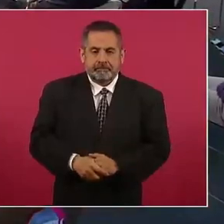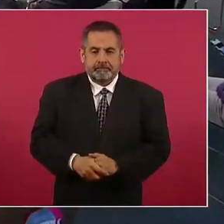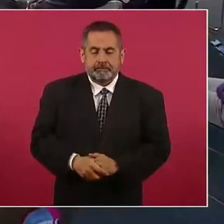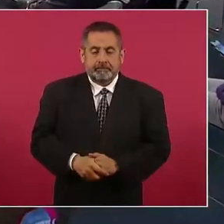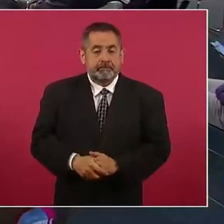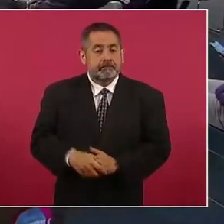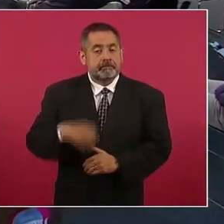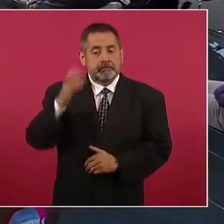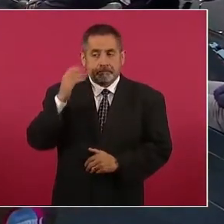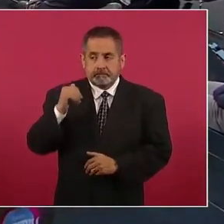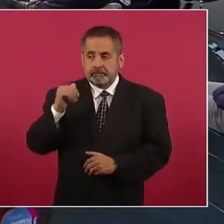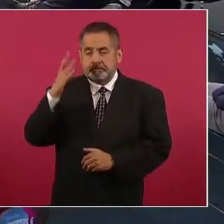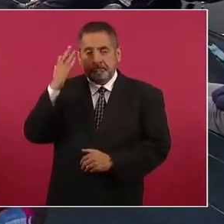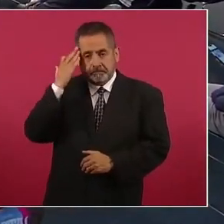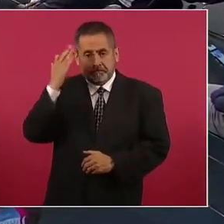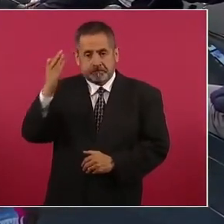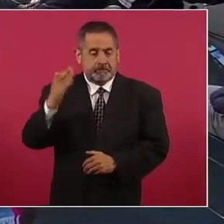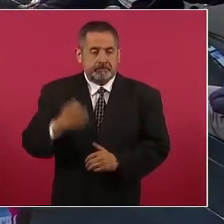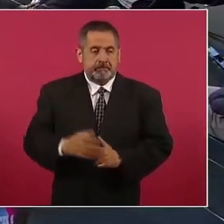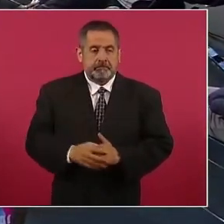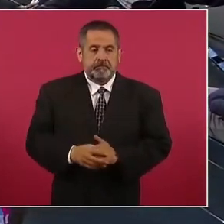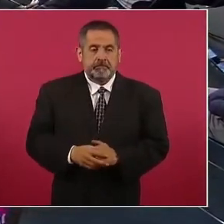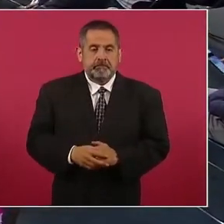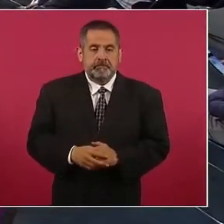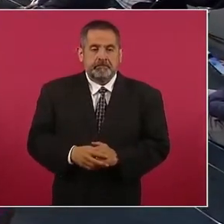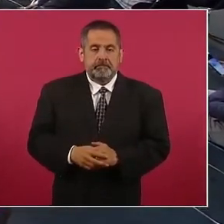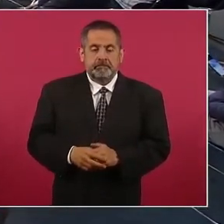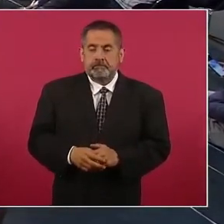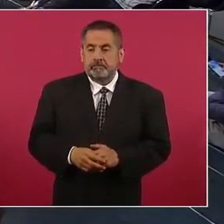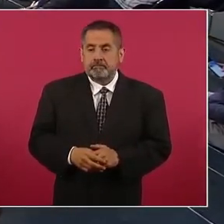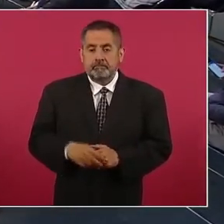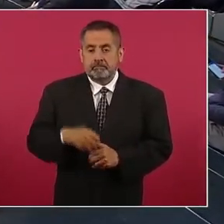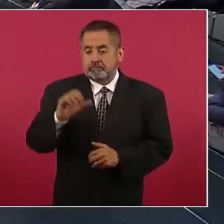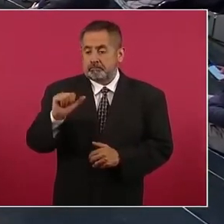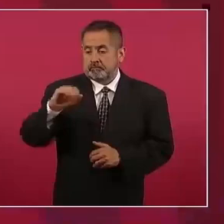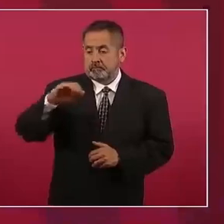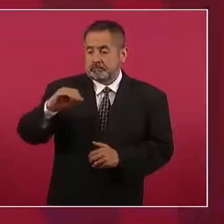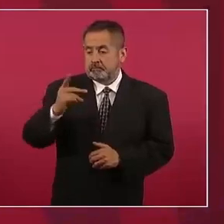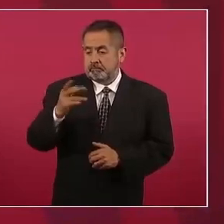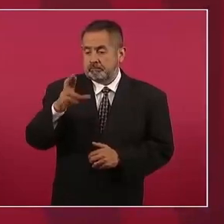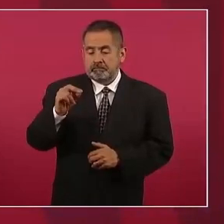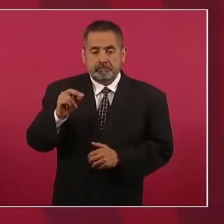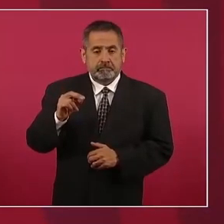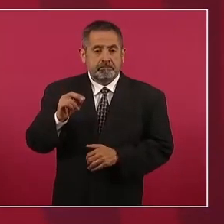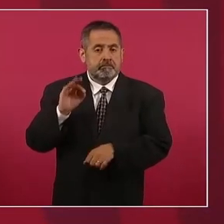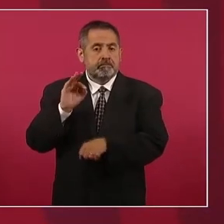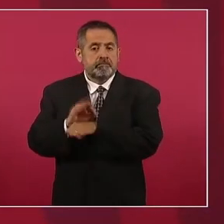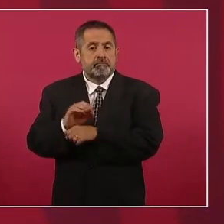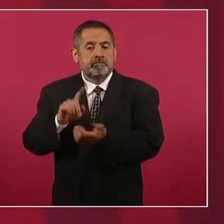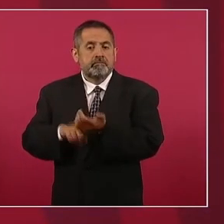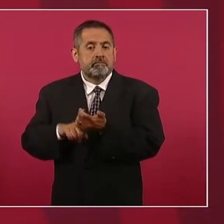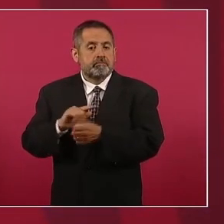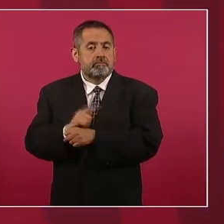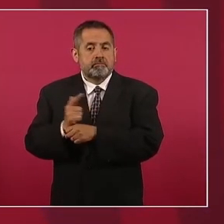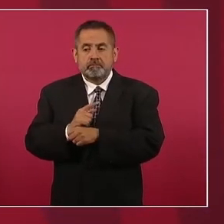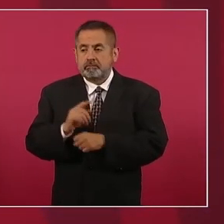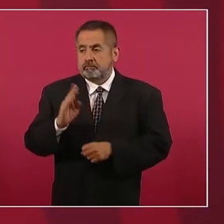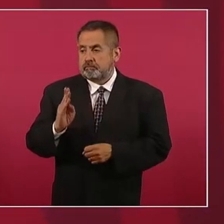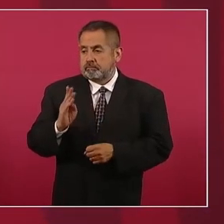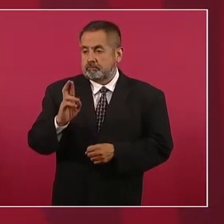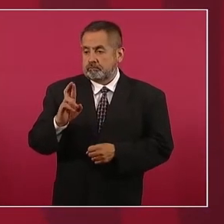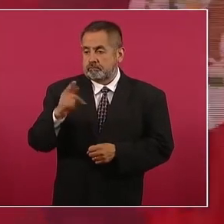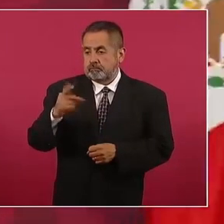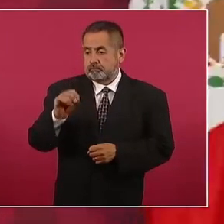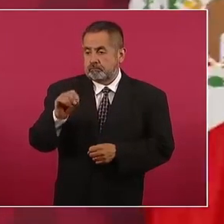En aquel entonces promovieron un amparo con el licenciado Burgoa,